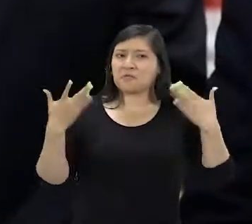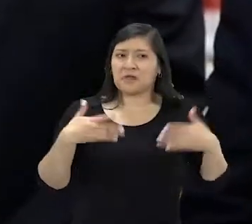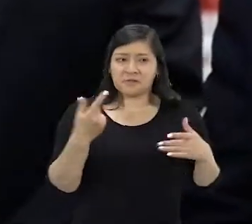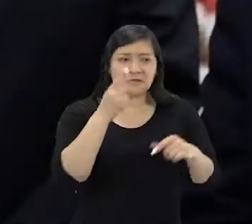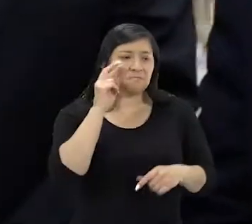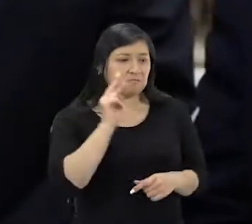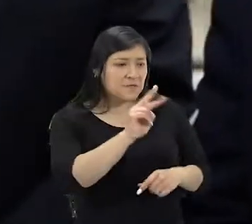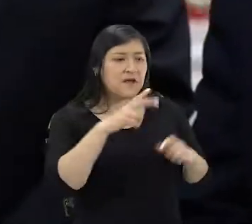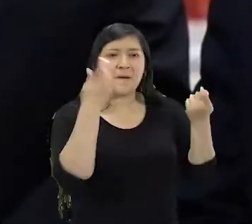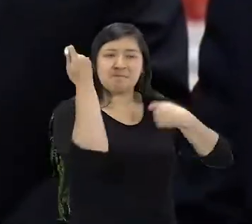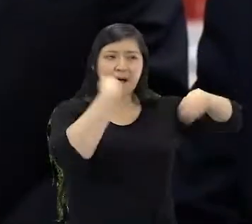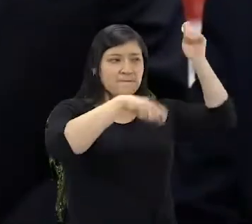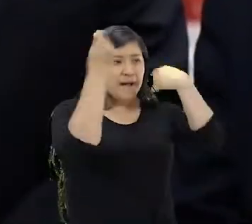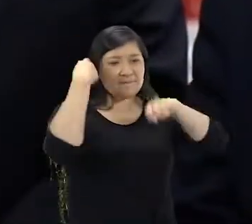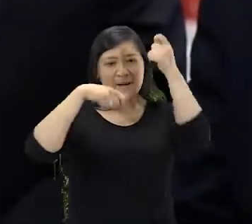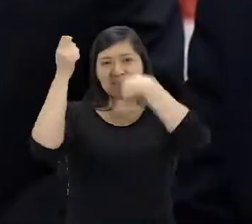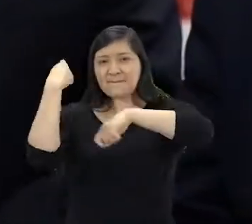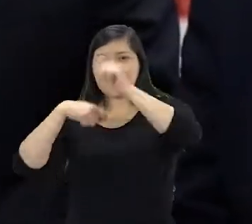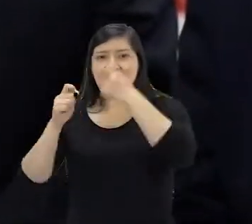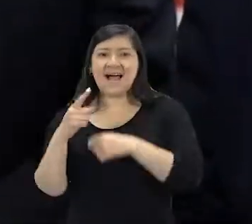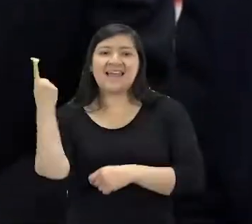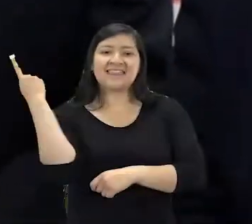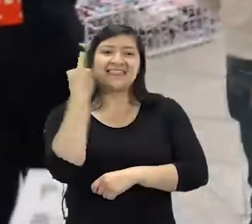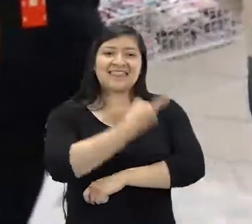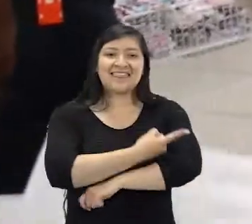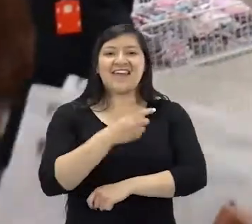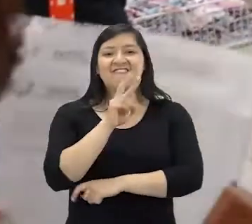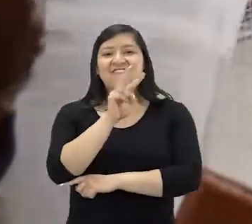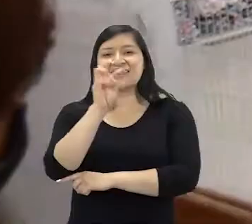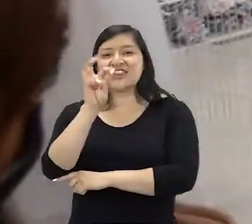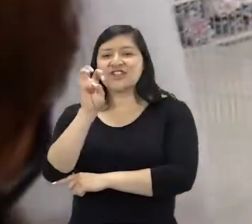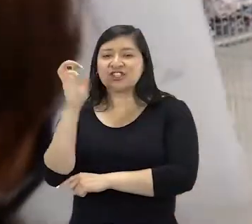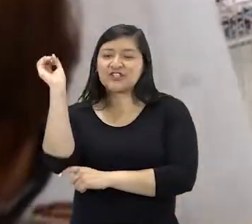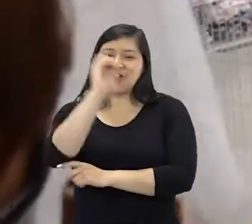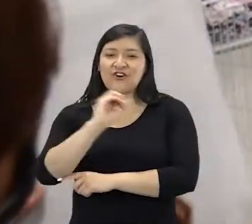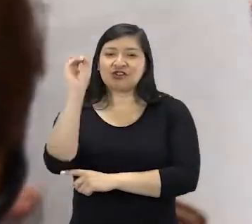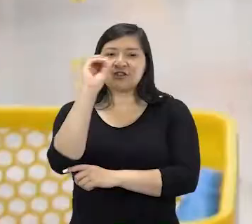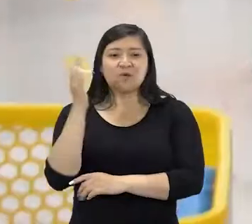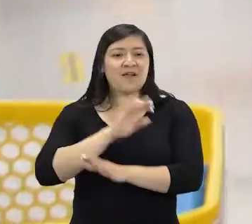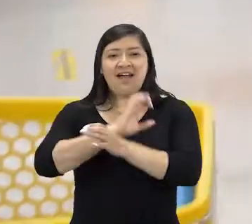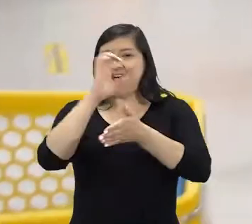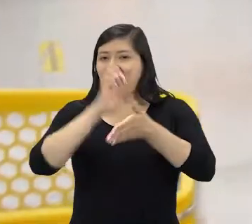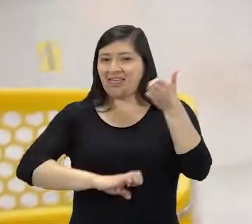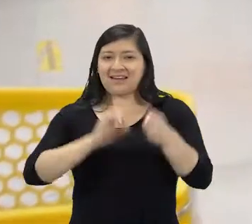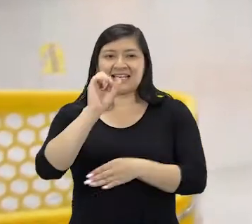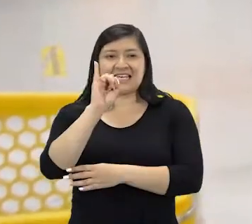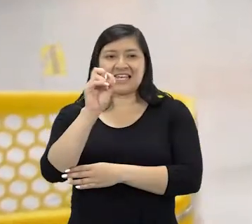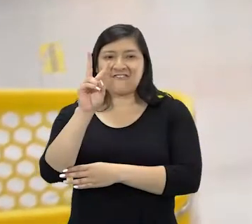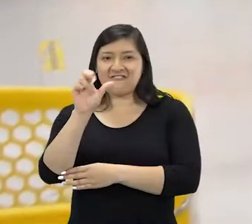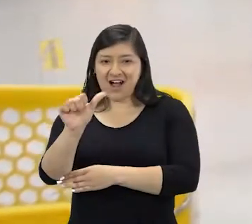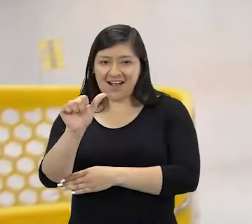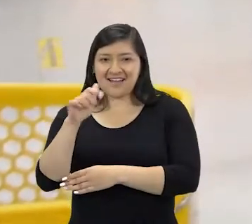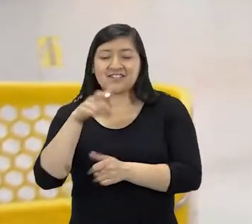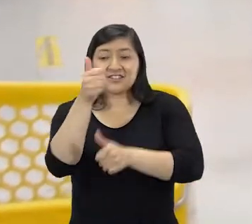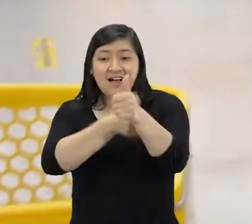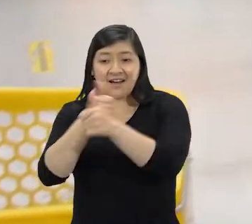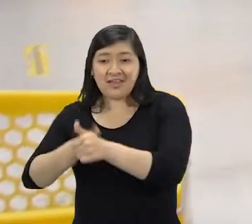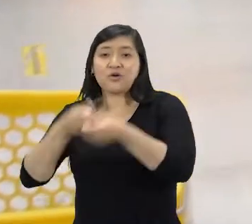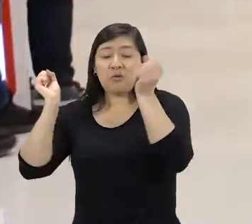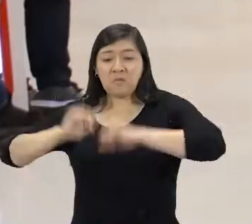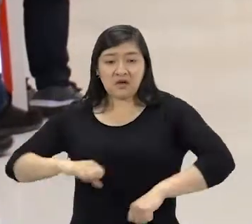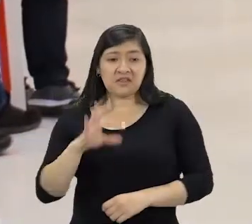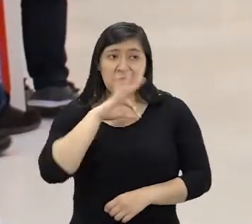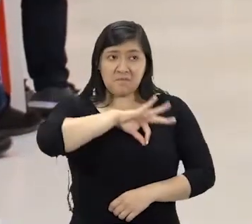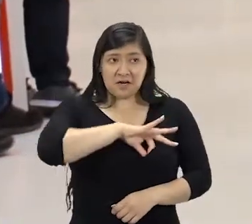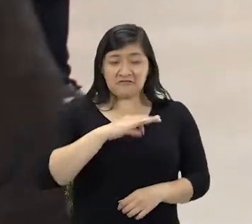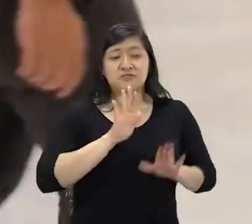muy buen entusiasmo de ventas en un día que se beneficia a los comerciantes, como lo expresa el gerente, pero también se benefician el